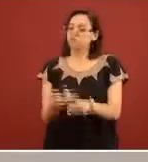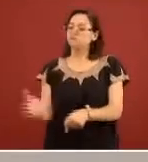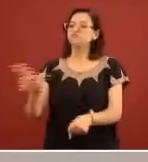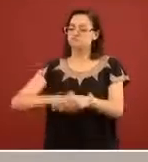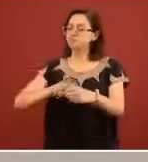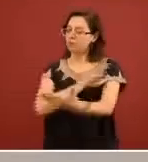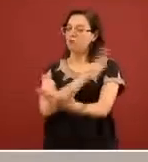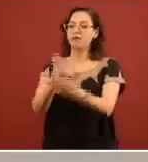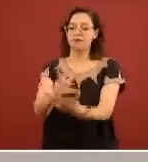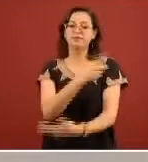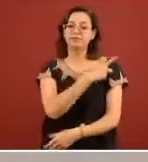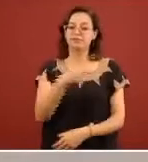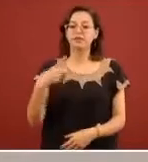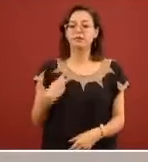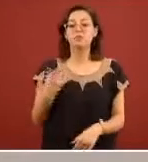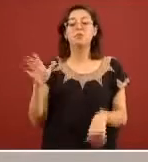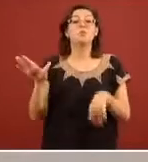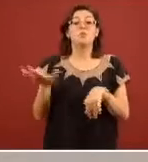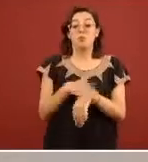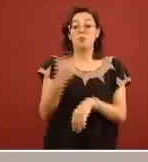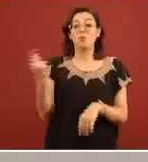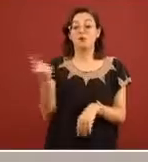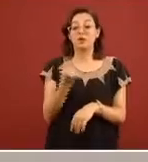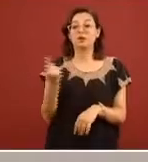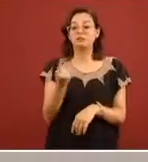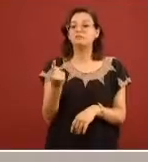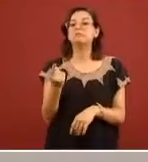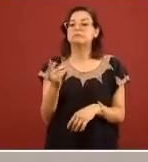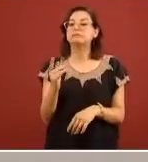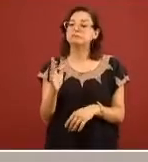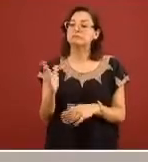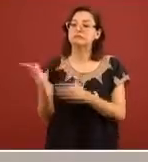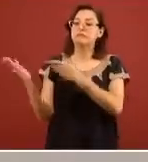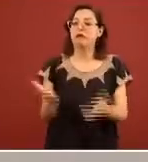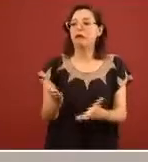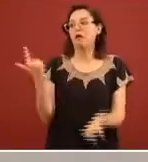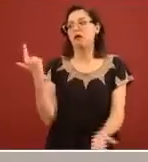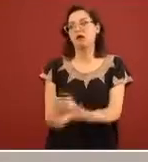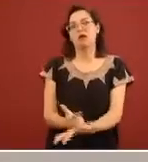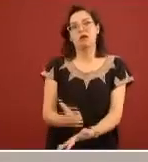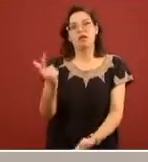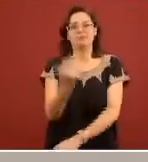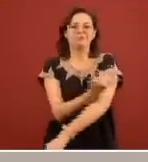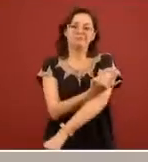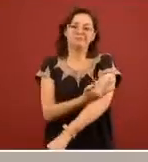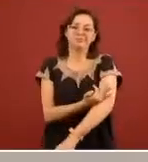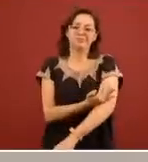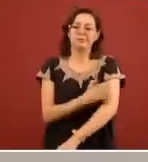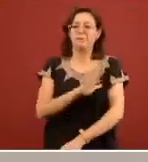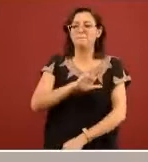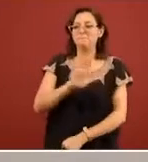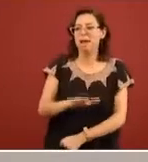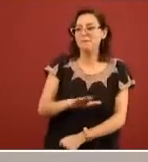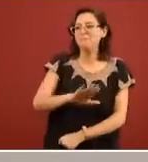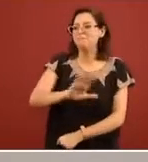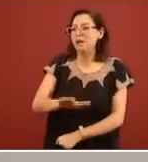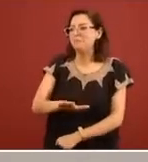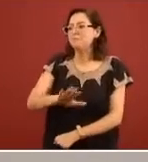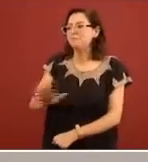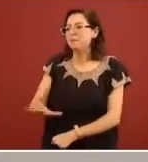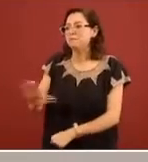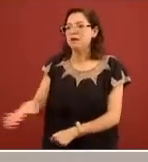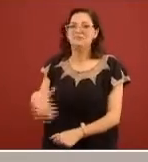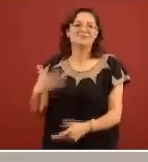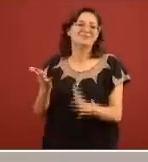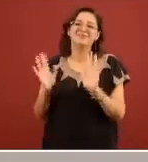hospital, porque desafortunadamente sí nos están llegando los pacientes ya graves y las defunciones están ocurriendo en un periodo muy corto por